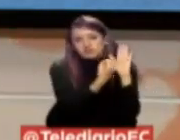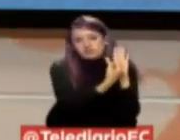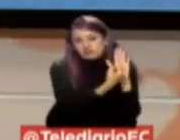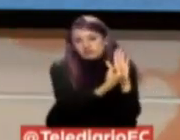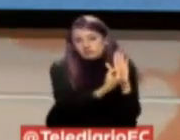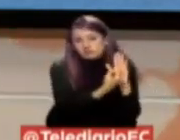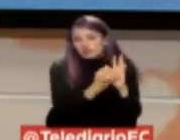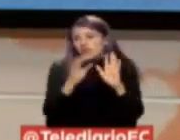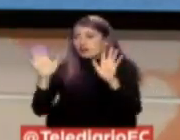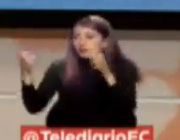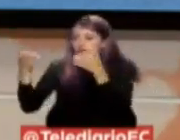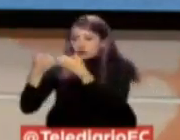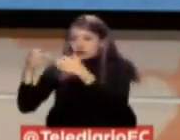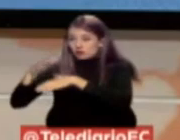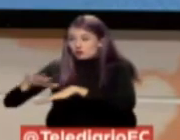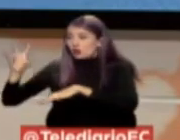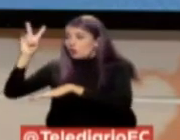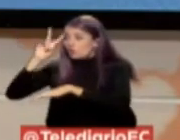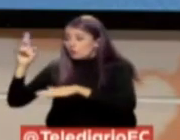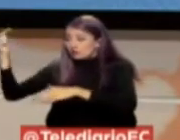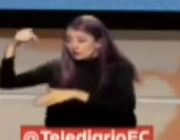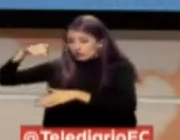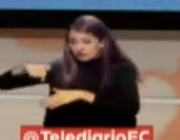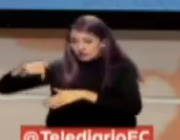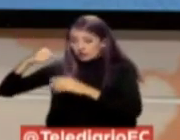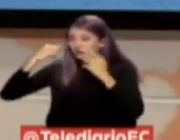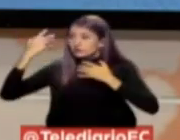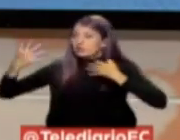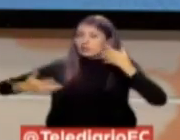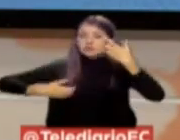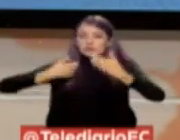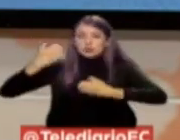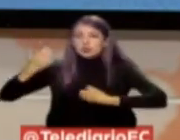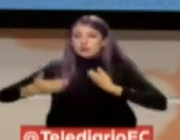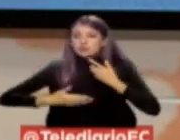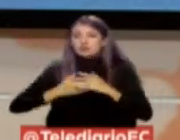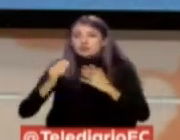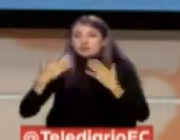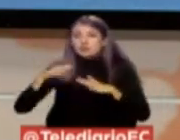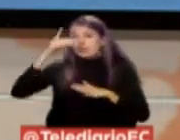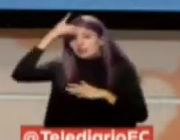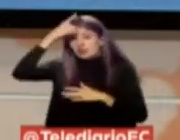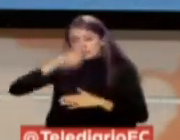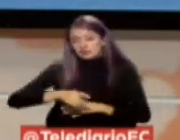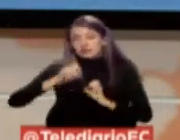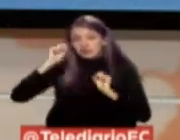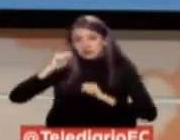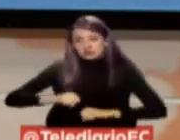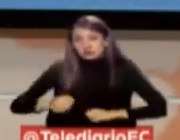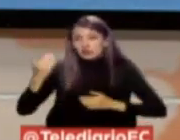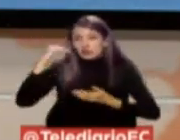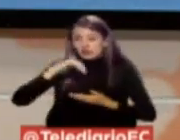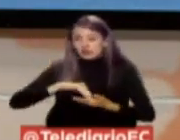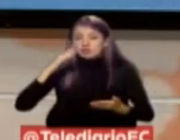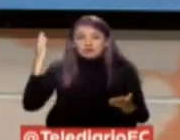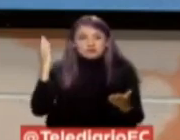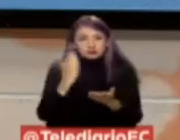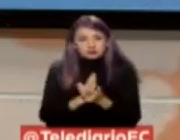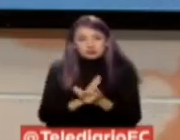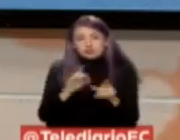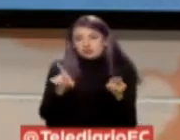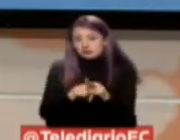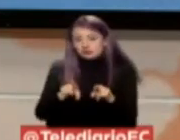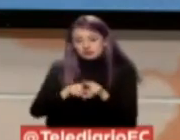cosa es la situación desesperada de los venezolanos que vienen. Por eso vamos a tomar decisiones y acciones para que no se repita esto y al mismo tiempo